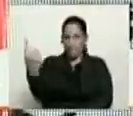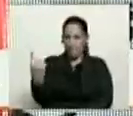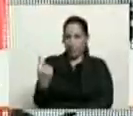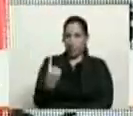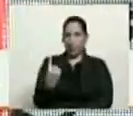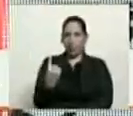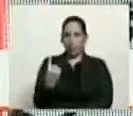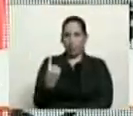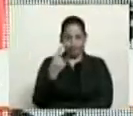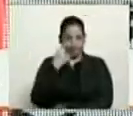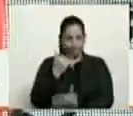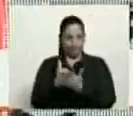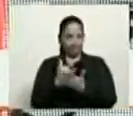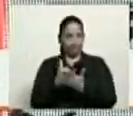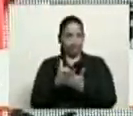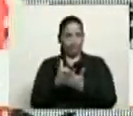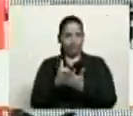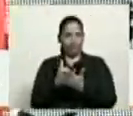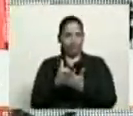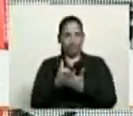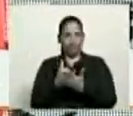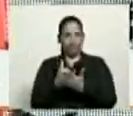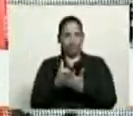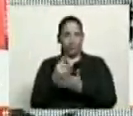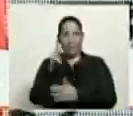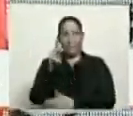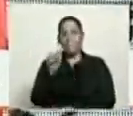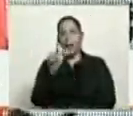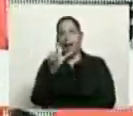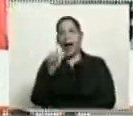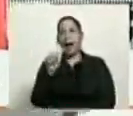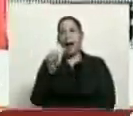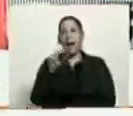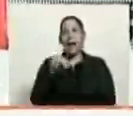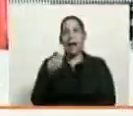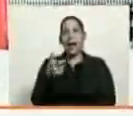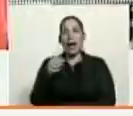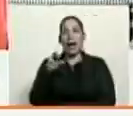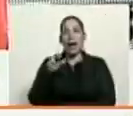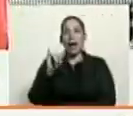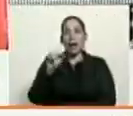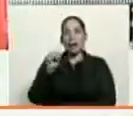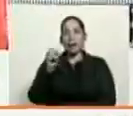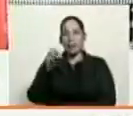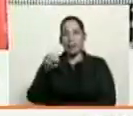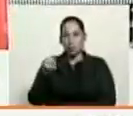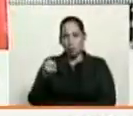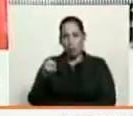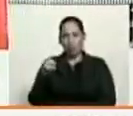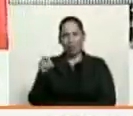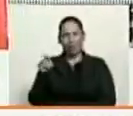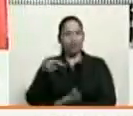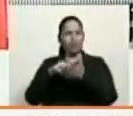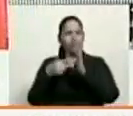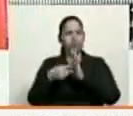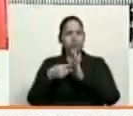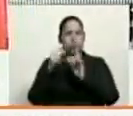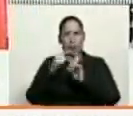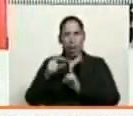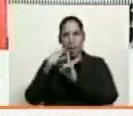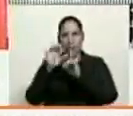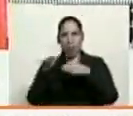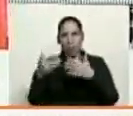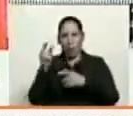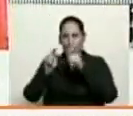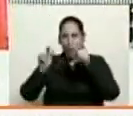Mire, el palangrismo a veces se frenaba cuando personas